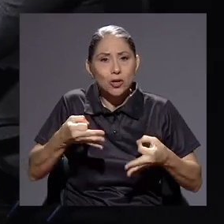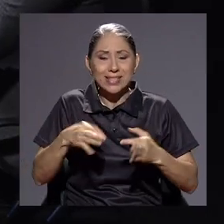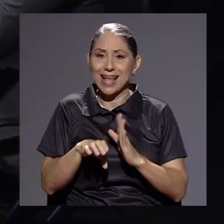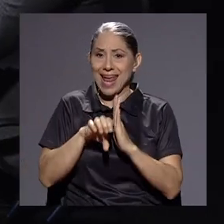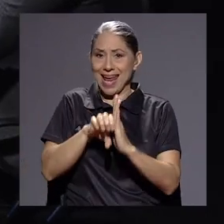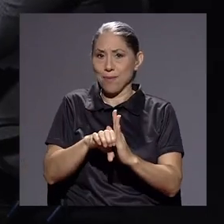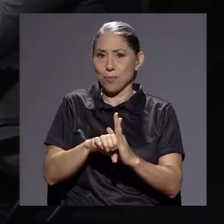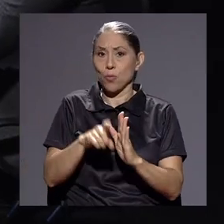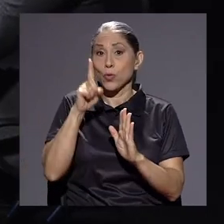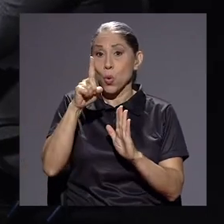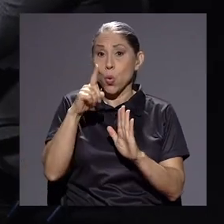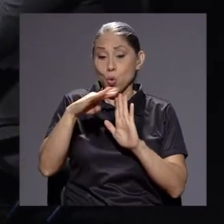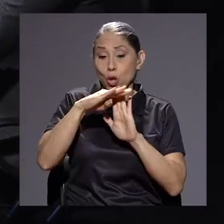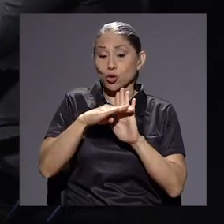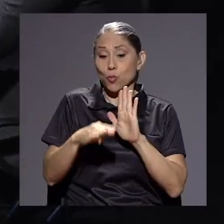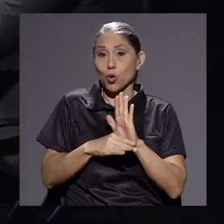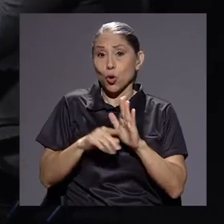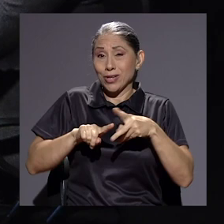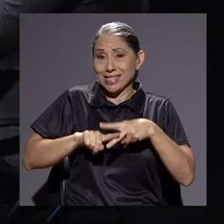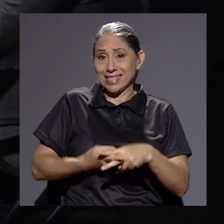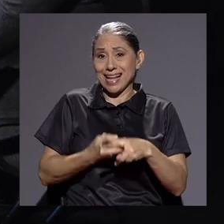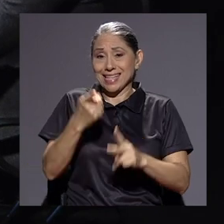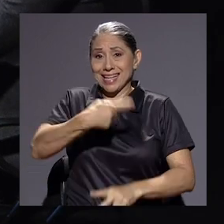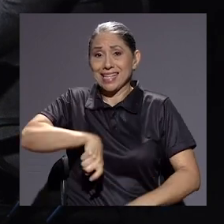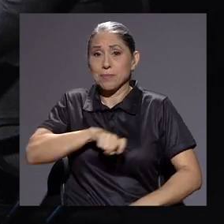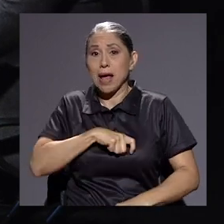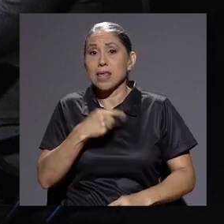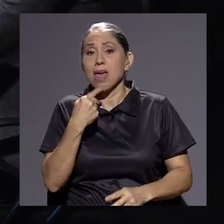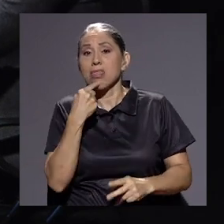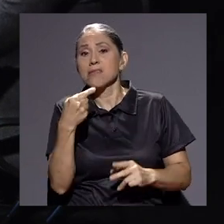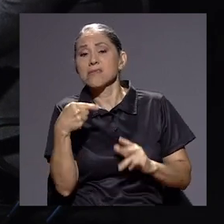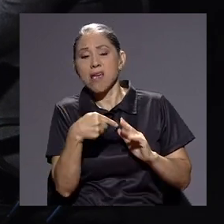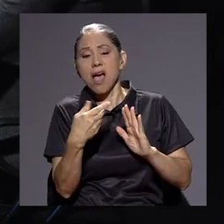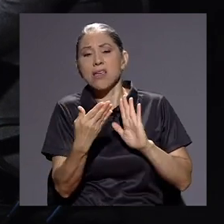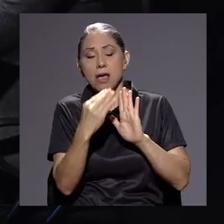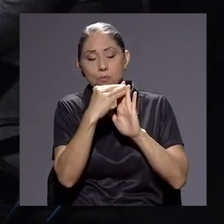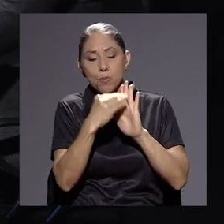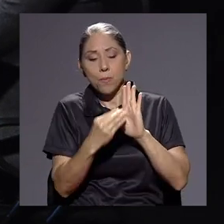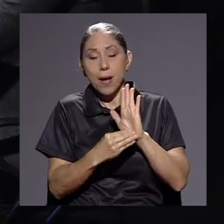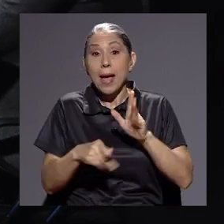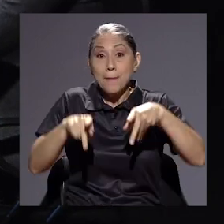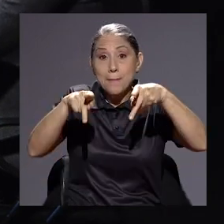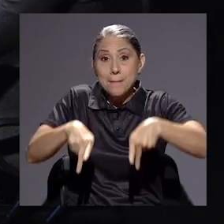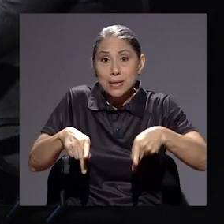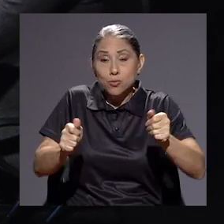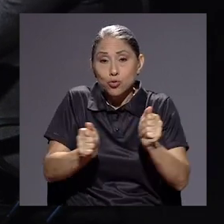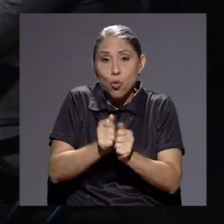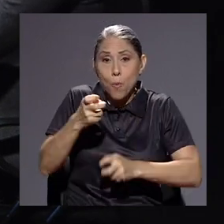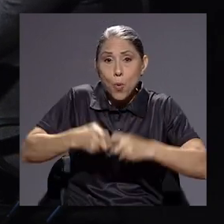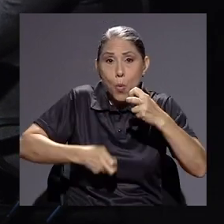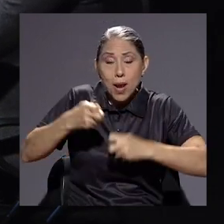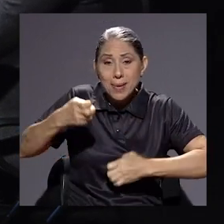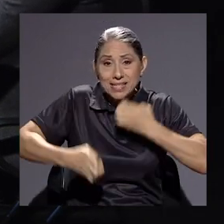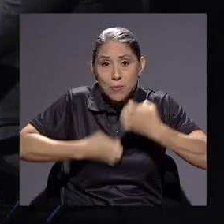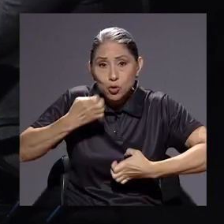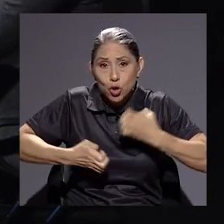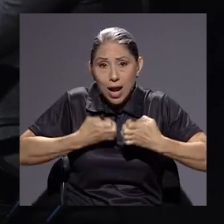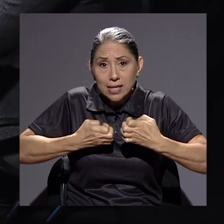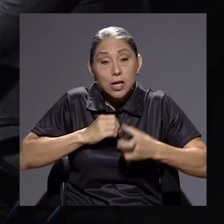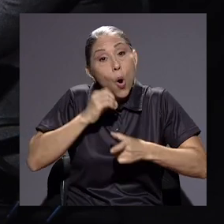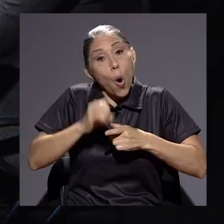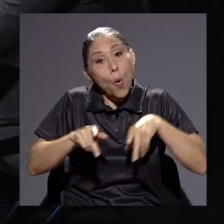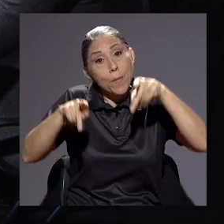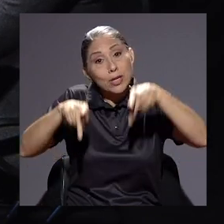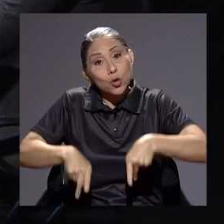ejemplo. Uno de los protocolos iniciales en España decía que las personas que tenían problemas emocionales o personas